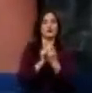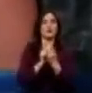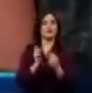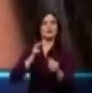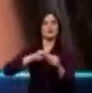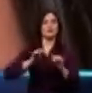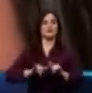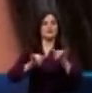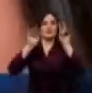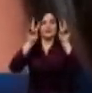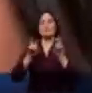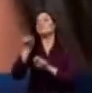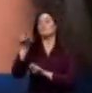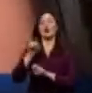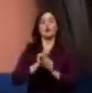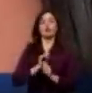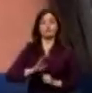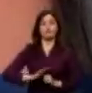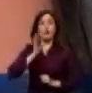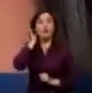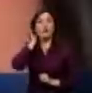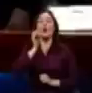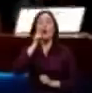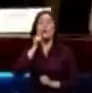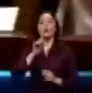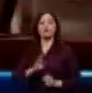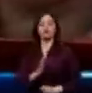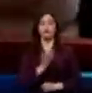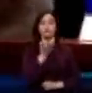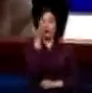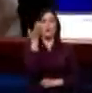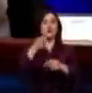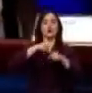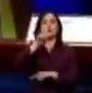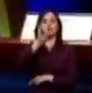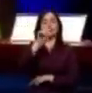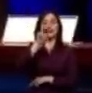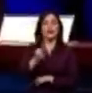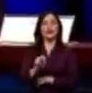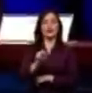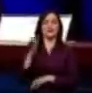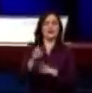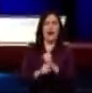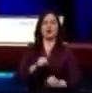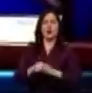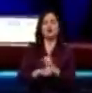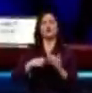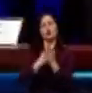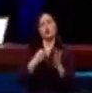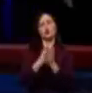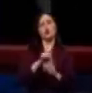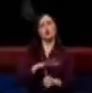perder. Se trata de la activista transexual Dayan Rodríguez Zambrano, quien por años estuvo dedicada al activismo al favor de la